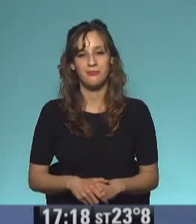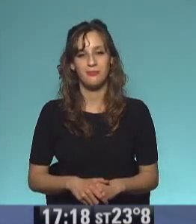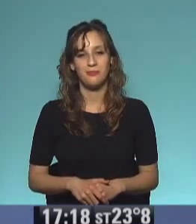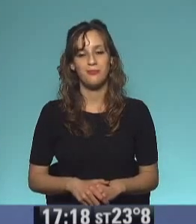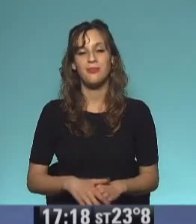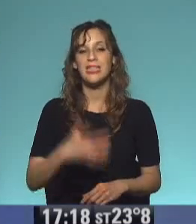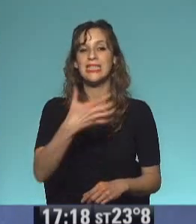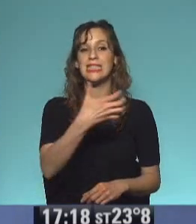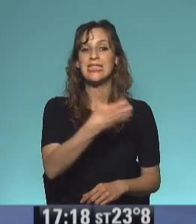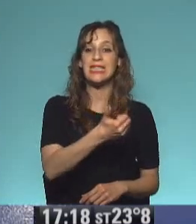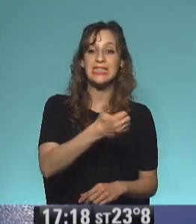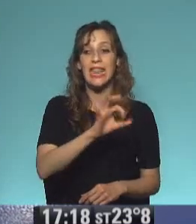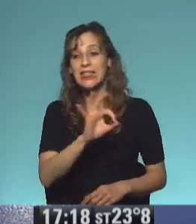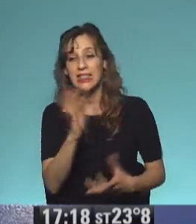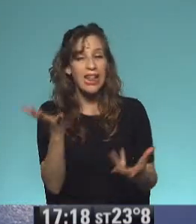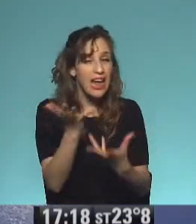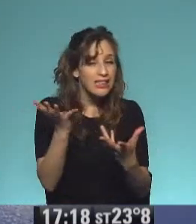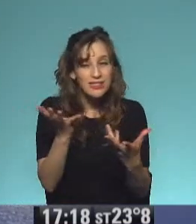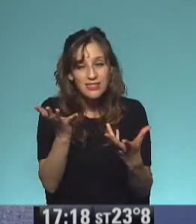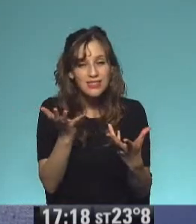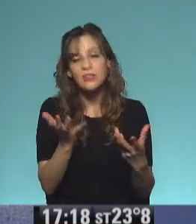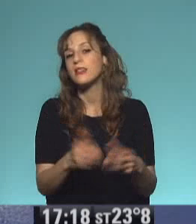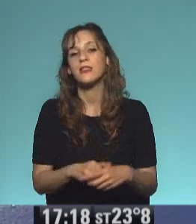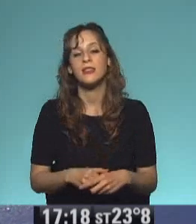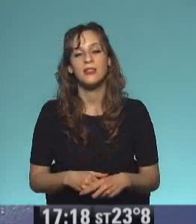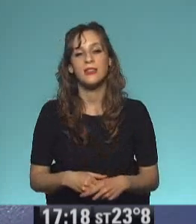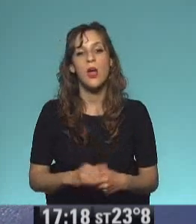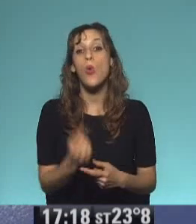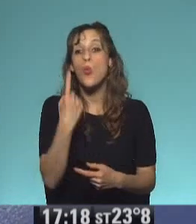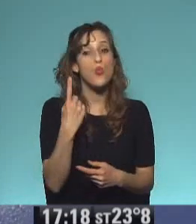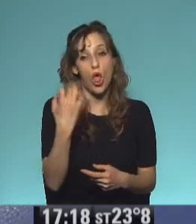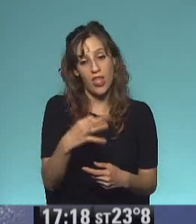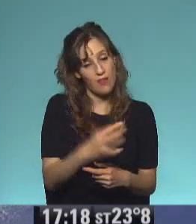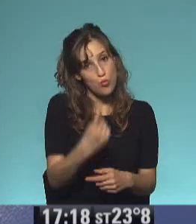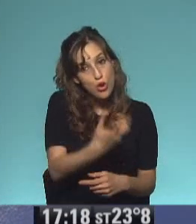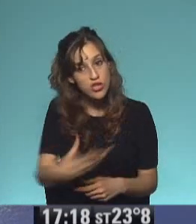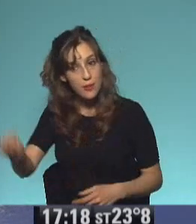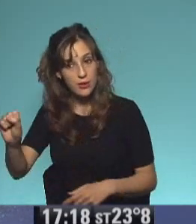60. Ah, 60, ¿eh? Entonces llevas los dos. No. Llevas los dos. Llevas ¿dónde uno hay otro solito, seis? Uno solito, no, uno solito.